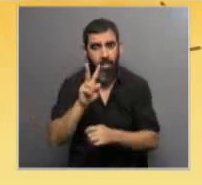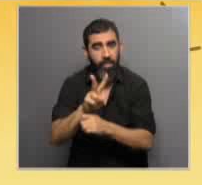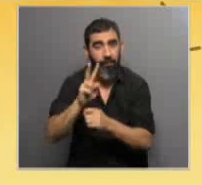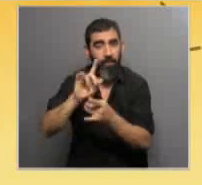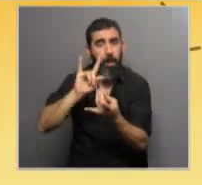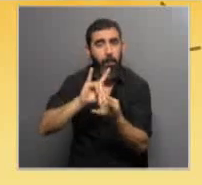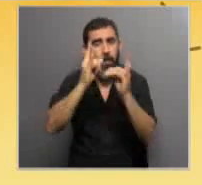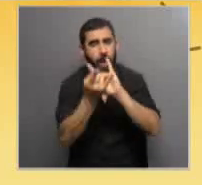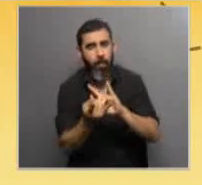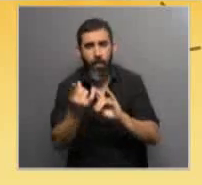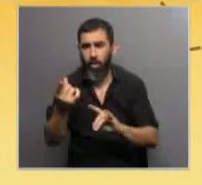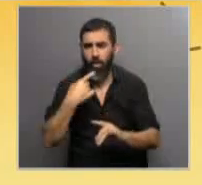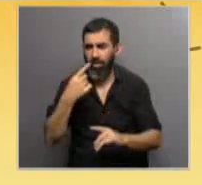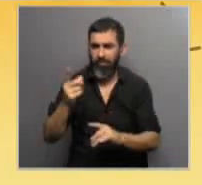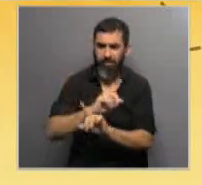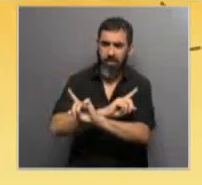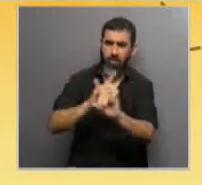yo era un exagerado durante